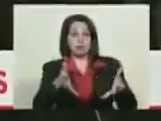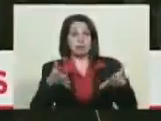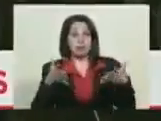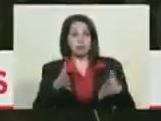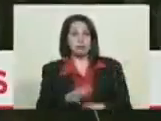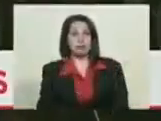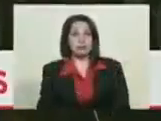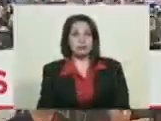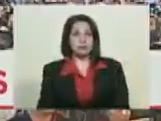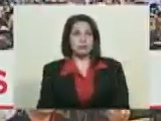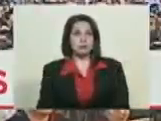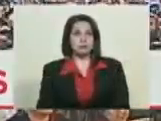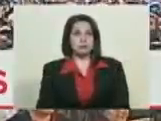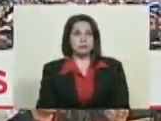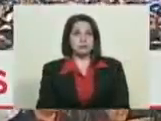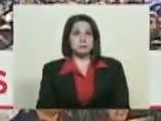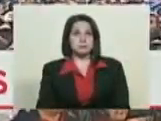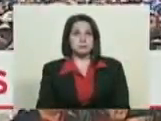invicta.